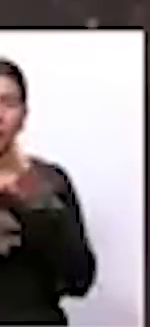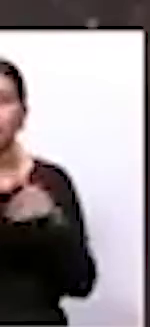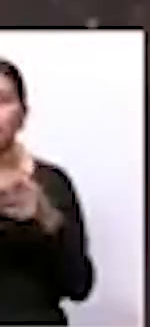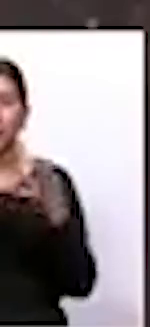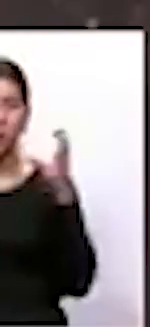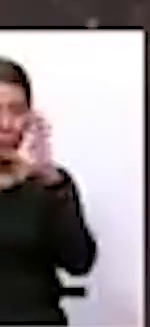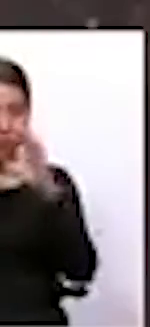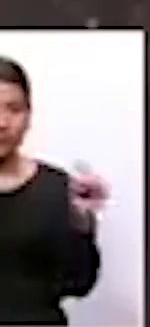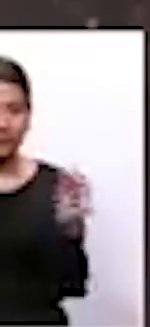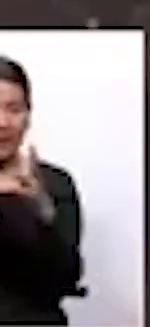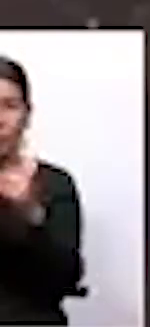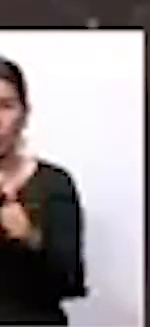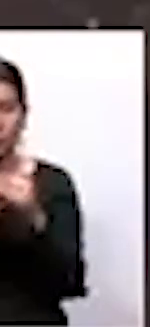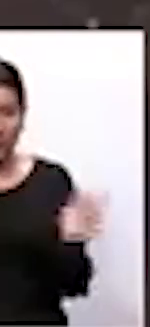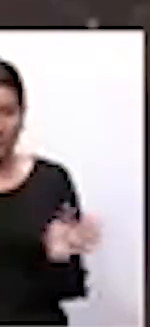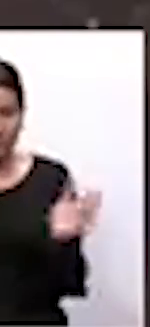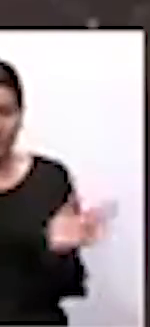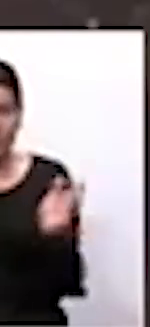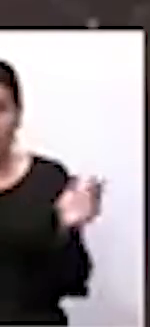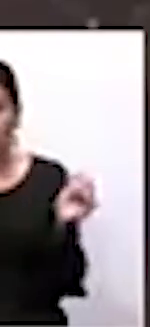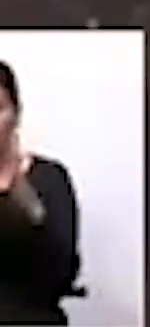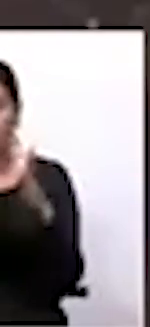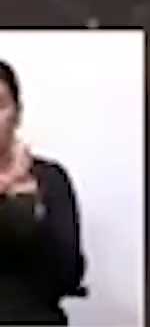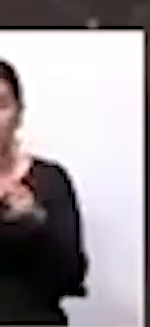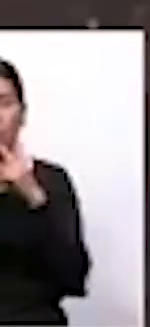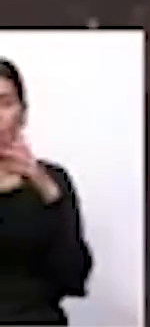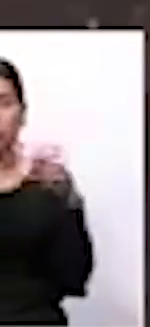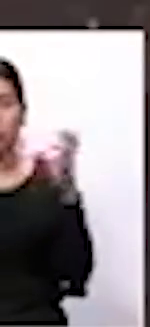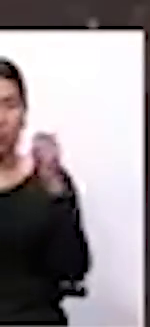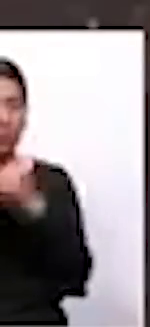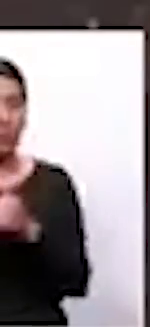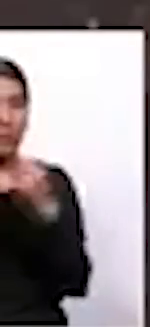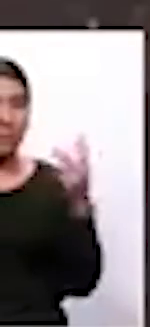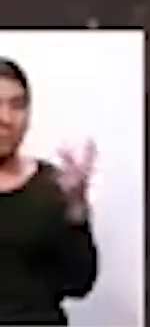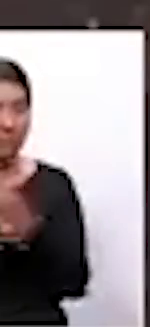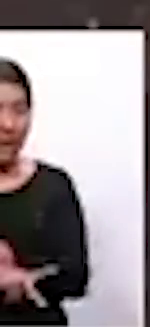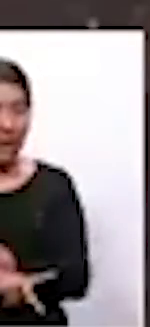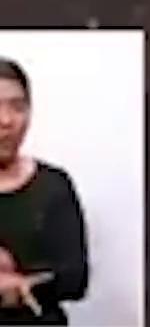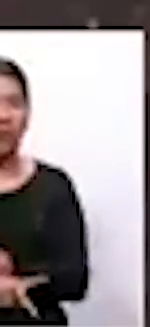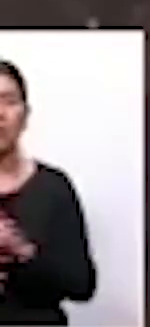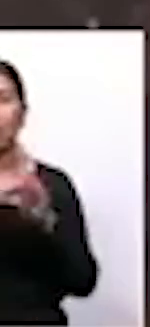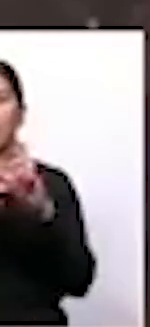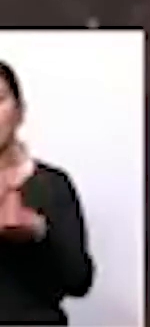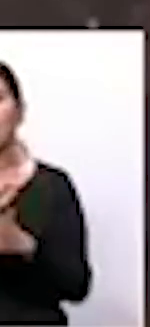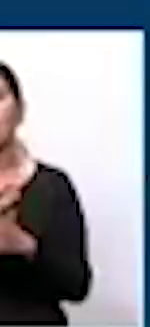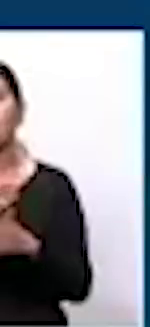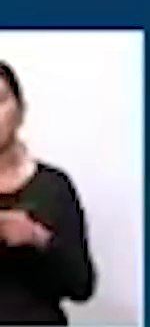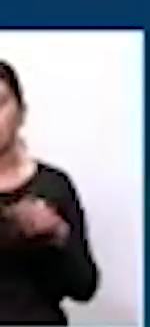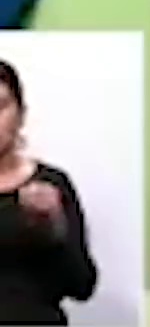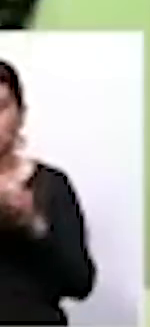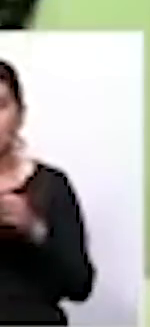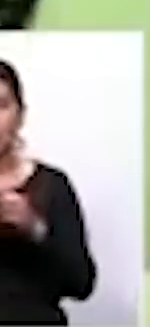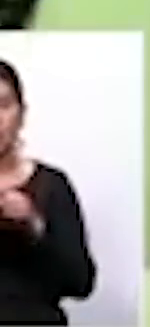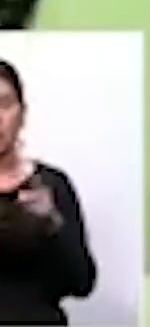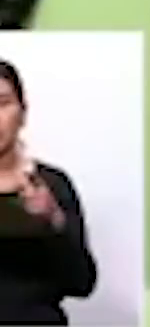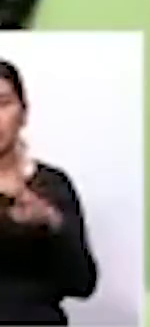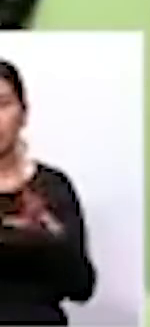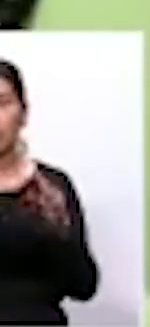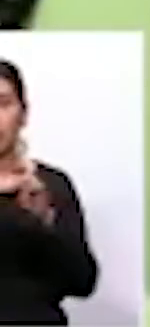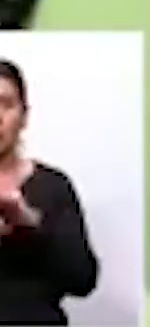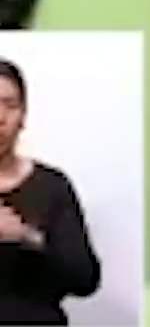enfrentamiento, generar la conflictividad al punto extremo del enfrentamiento en la